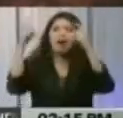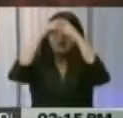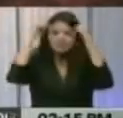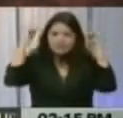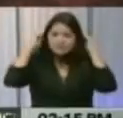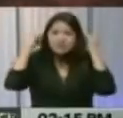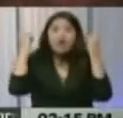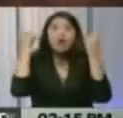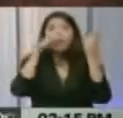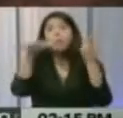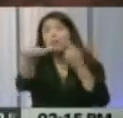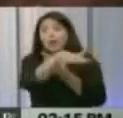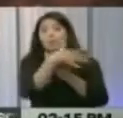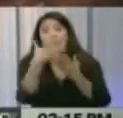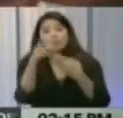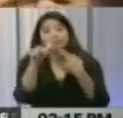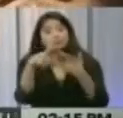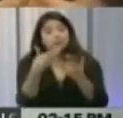que ni siquiera fueron